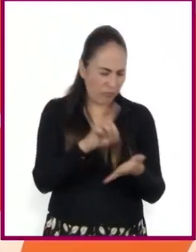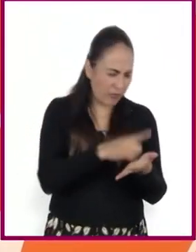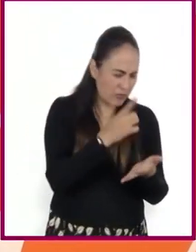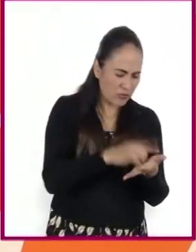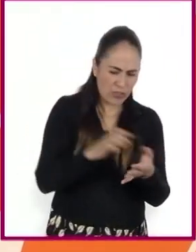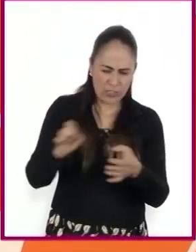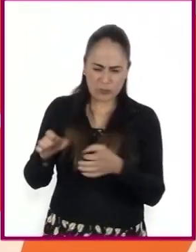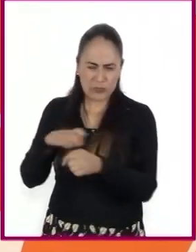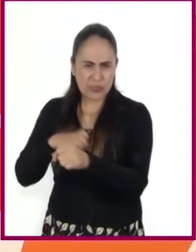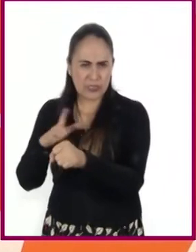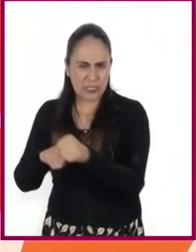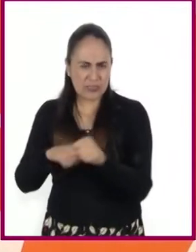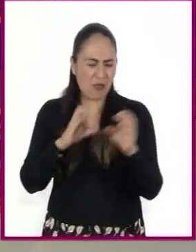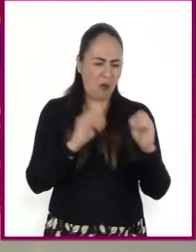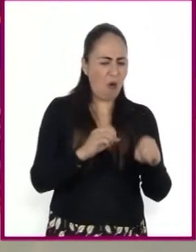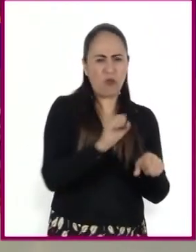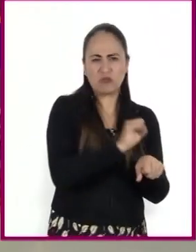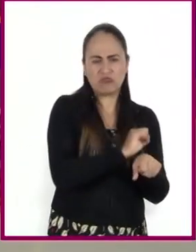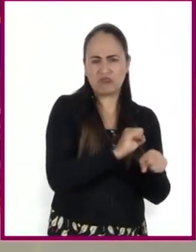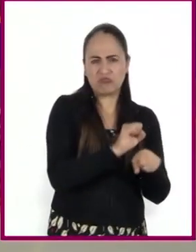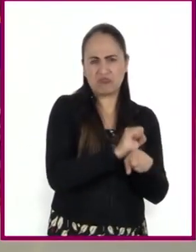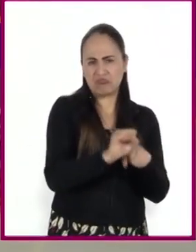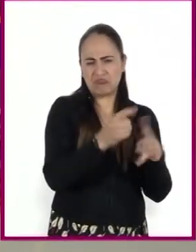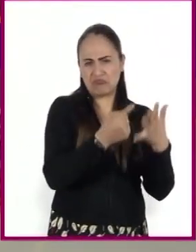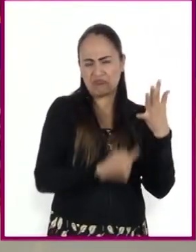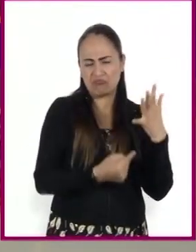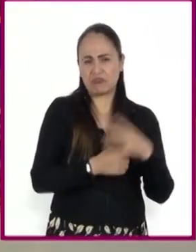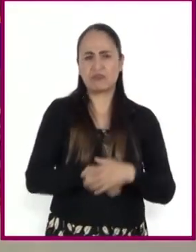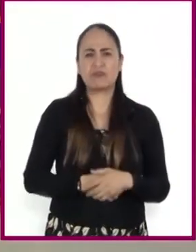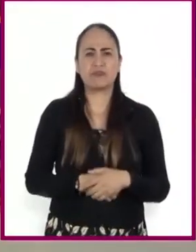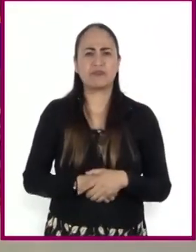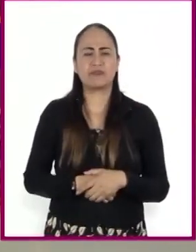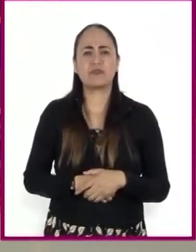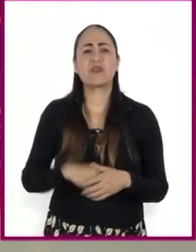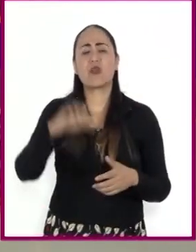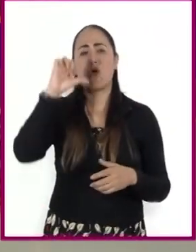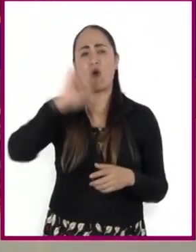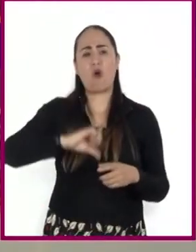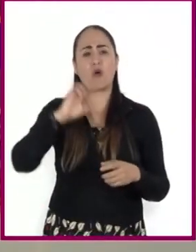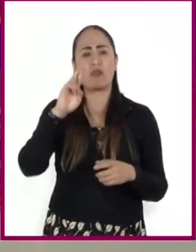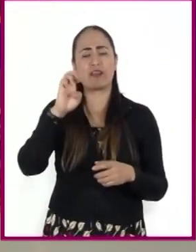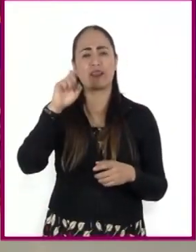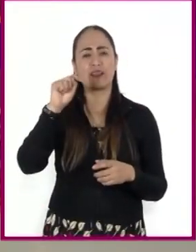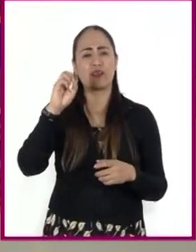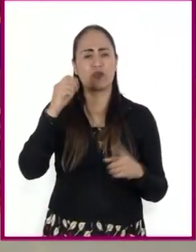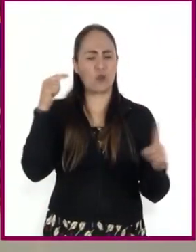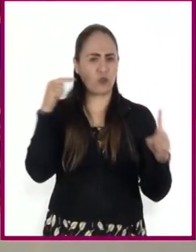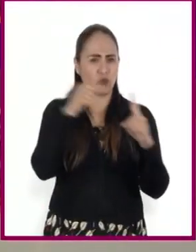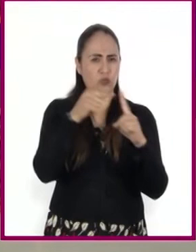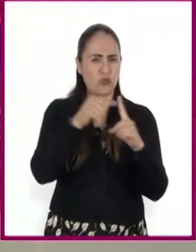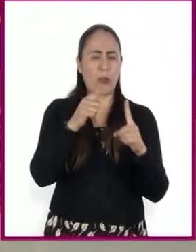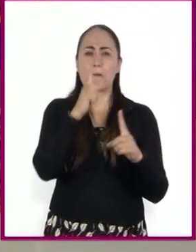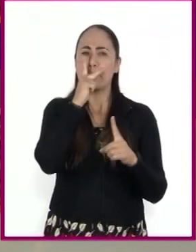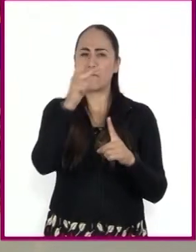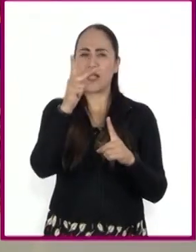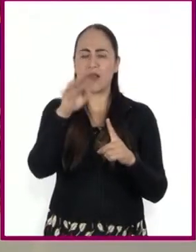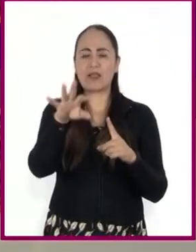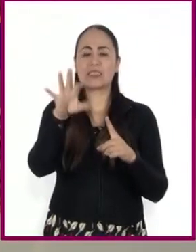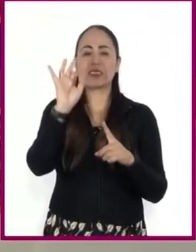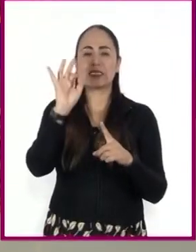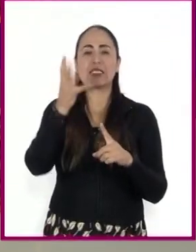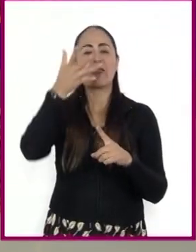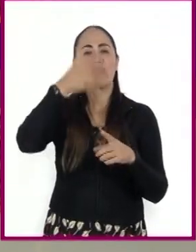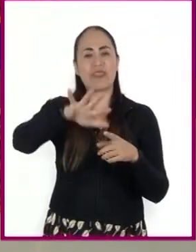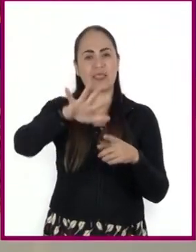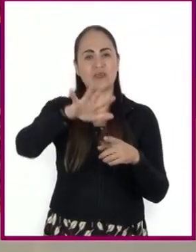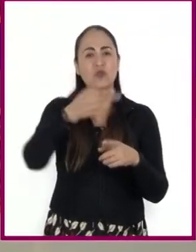o al buscar una definición en línea. El reto de esta sesión será que elijan 10 palabras de una lectura